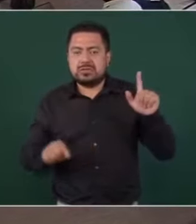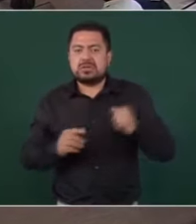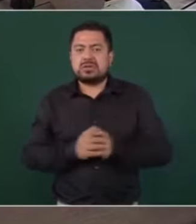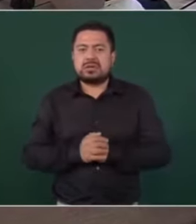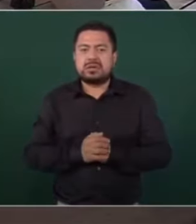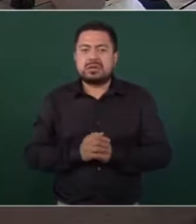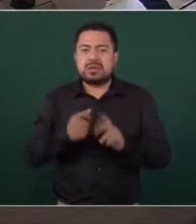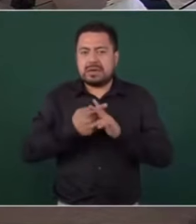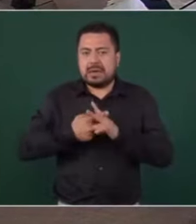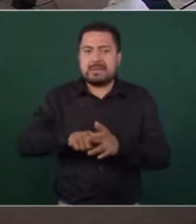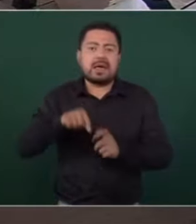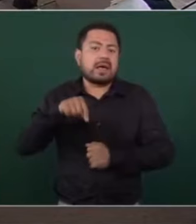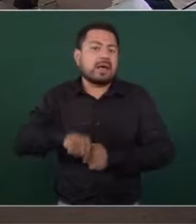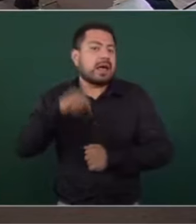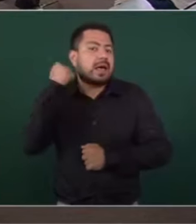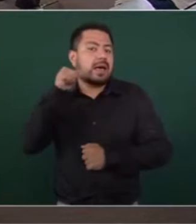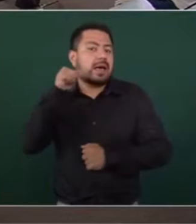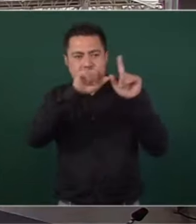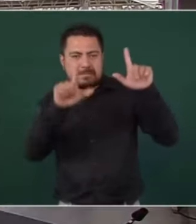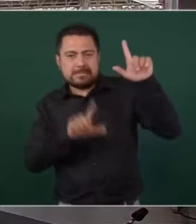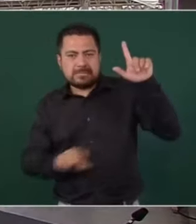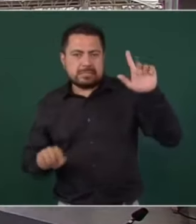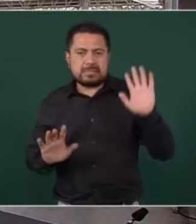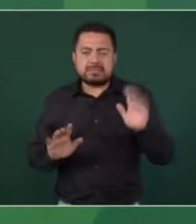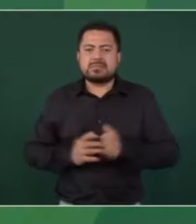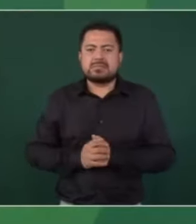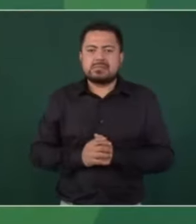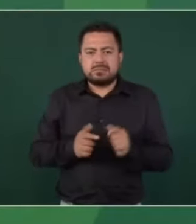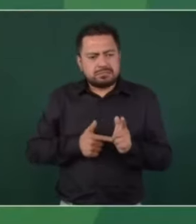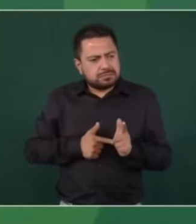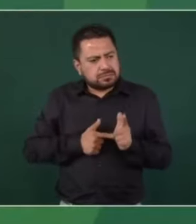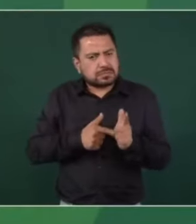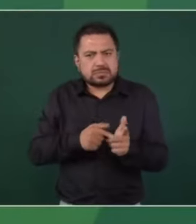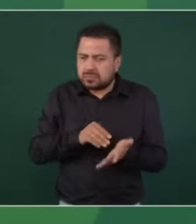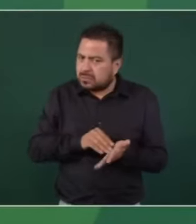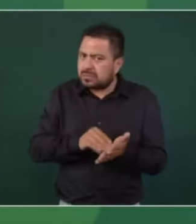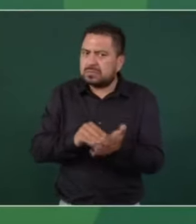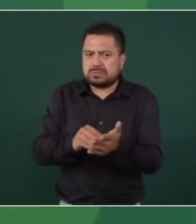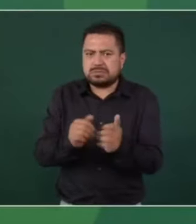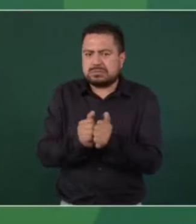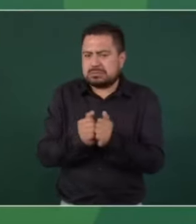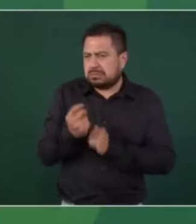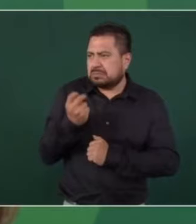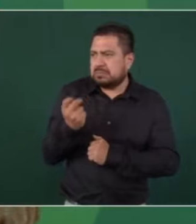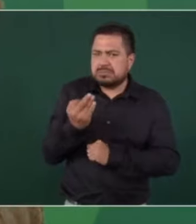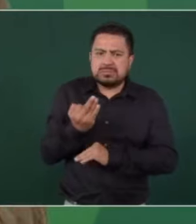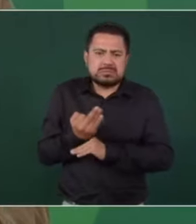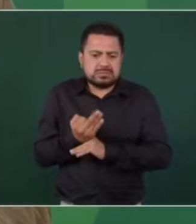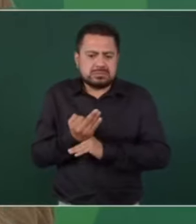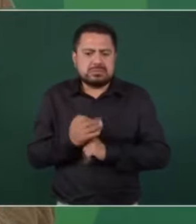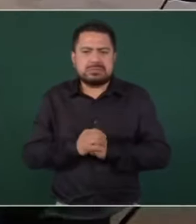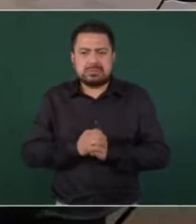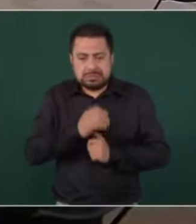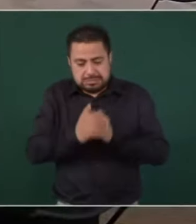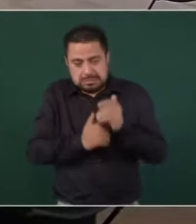Obrador al pueblo de México desde Acapulco, de Sierra el Ocico a la oposición.